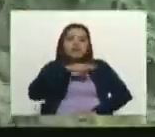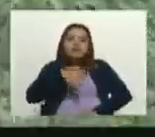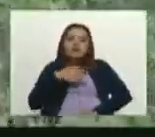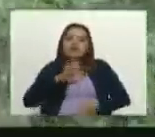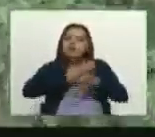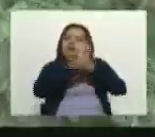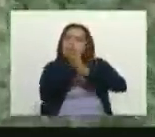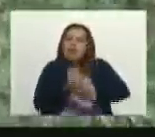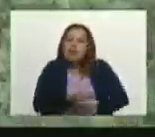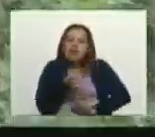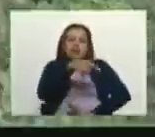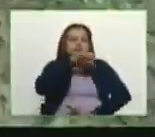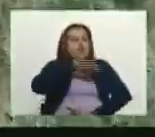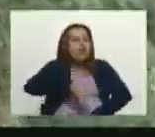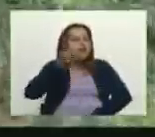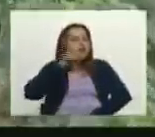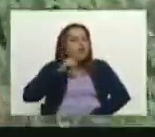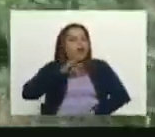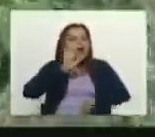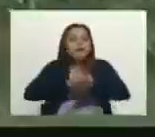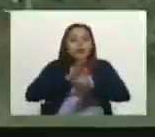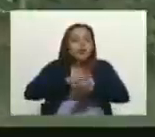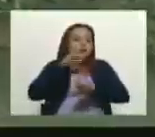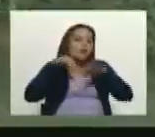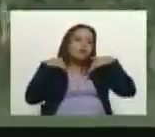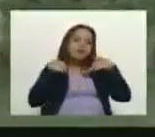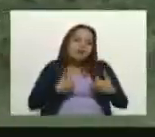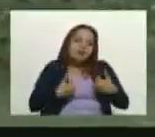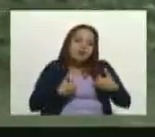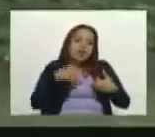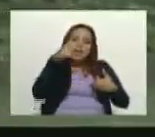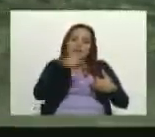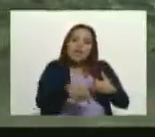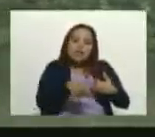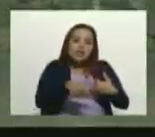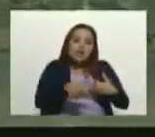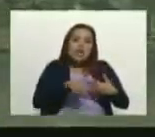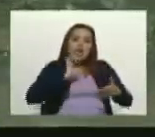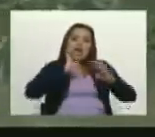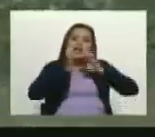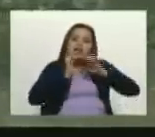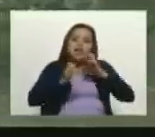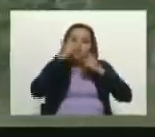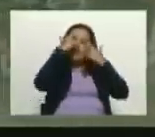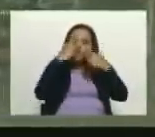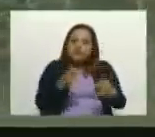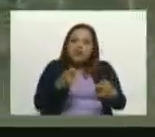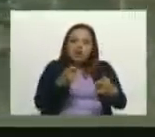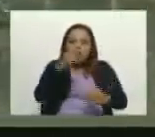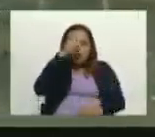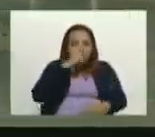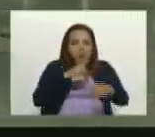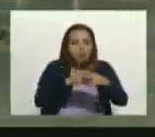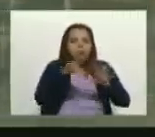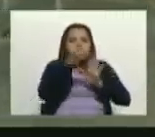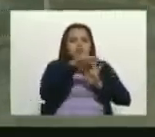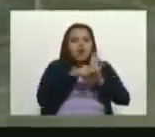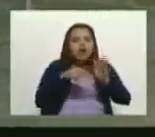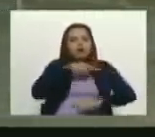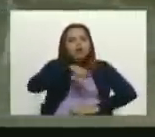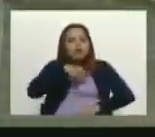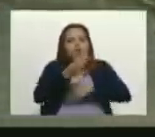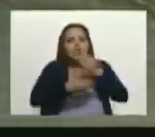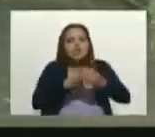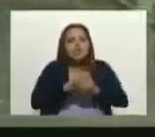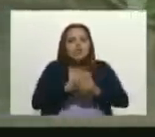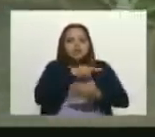ese paradigma, porque no nos rendimos, y con ética, profesionalismo, honestidad y normas vamos a llevar a nuestro